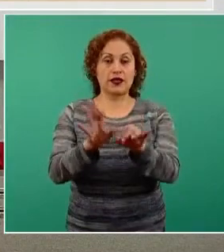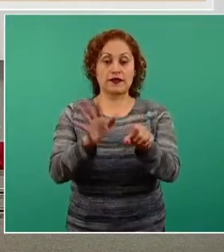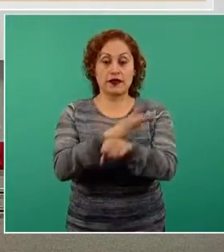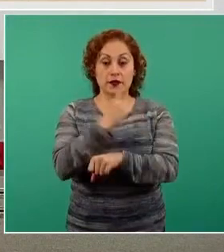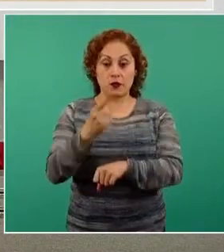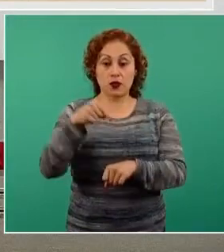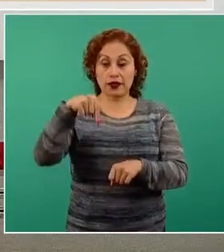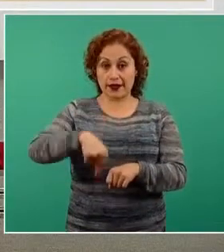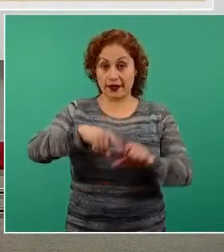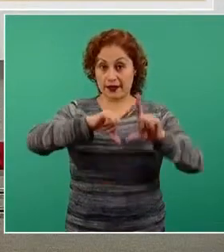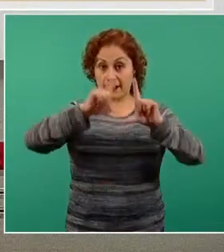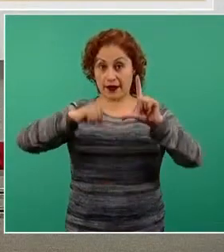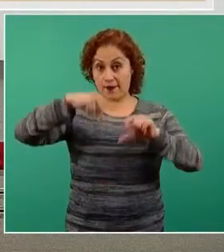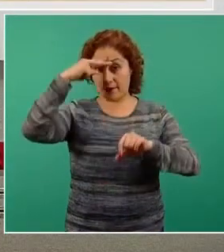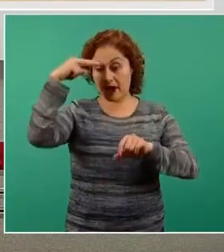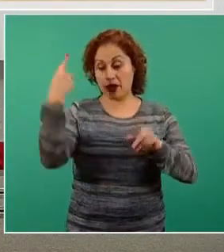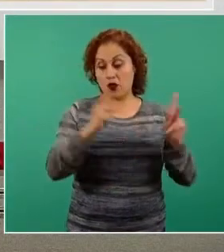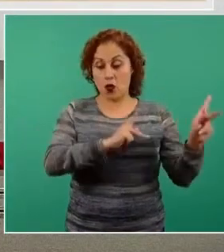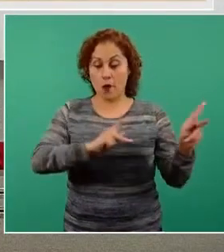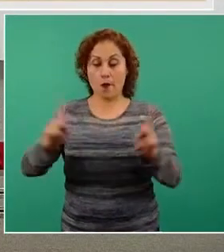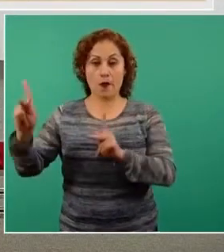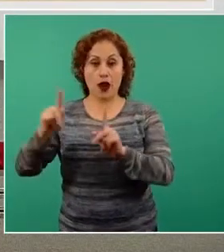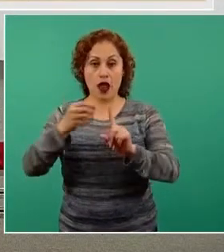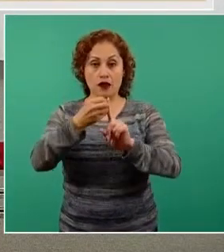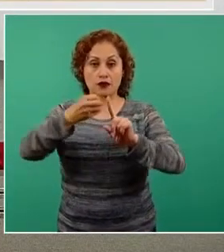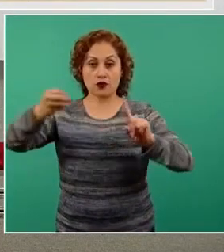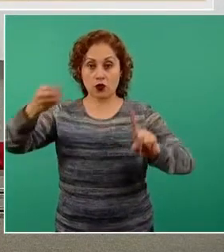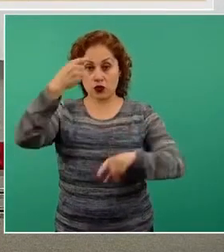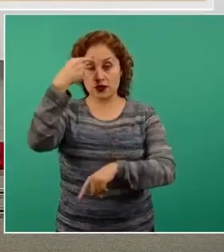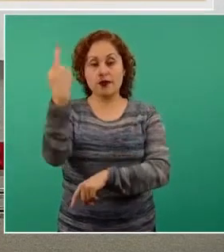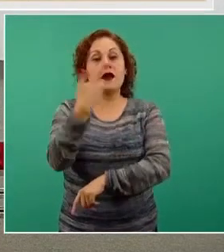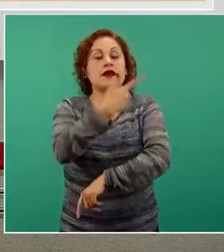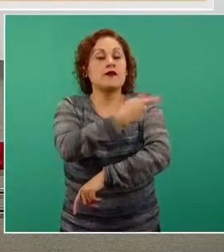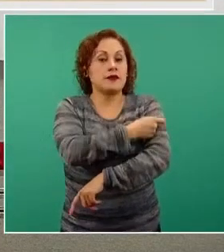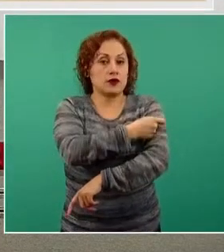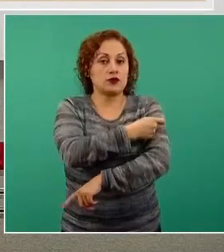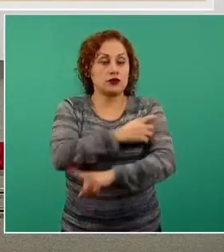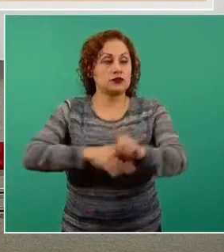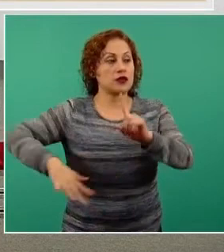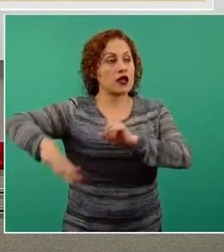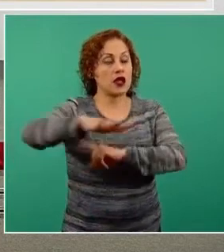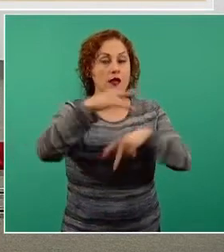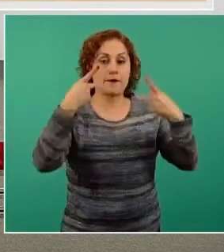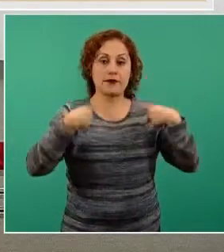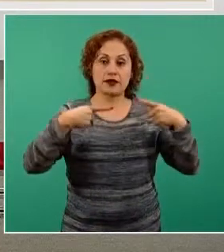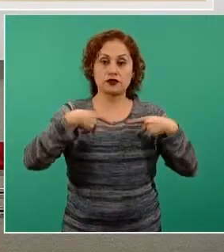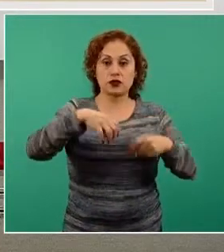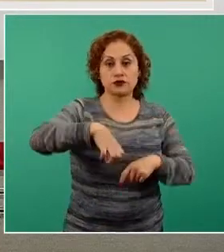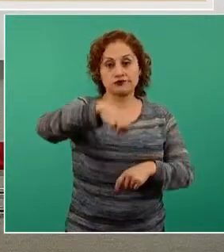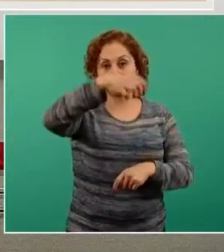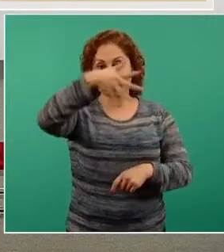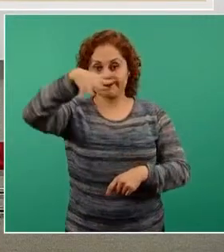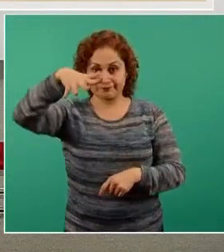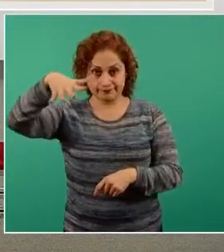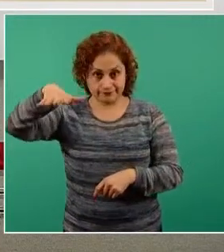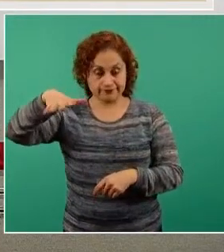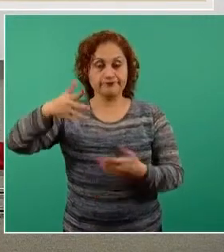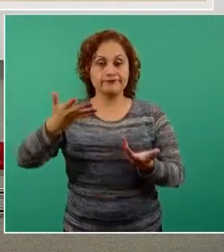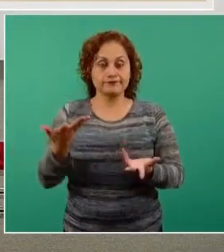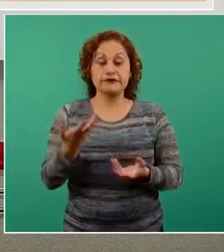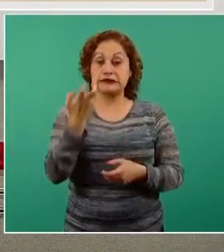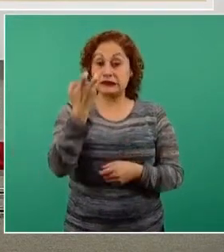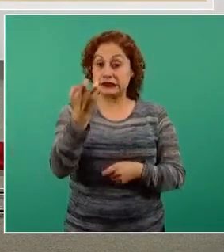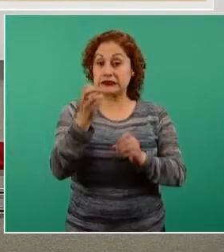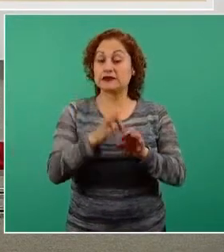vacunación que se está realizando con los adultos mayores en nuestro país, y es muy importante